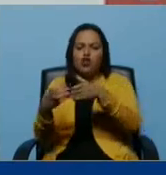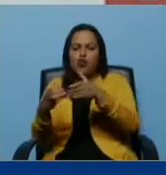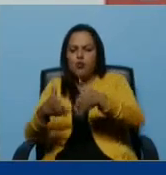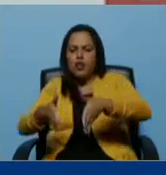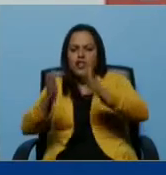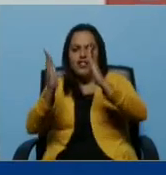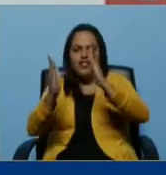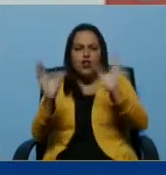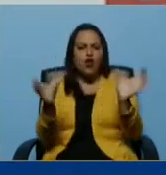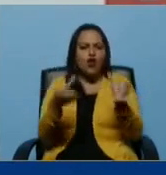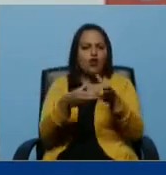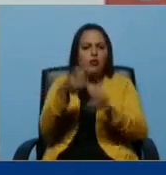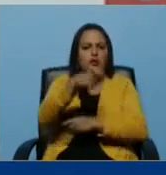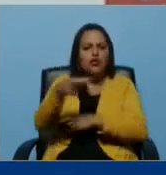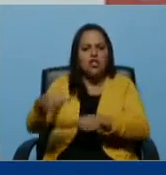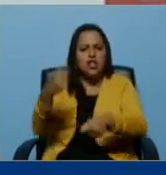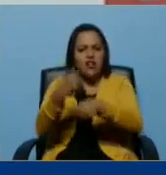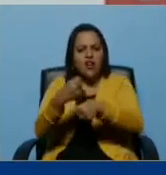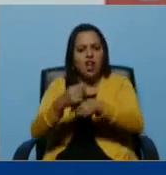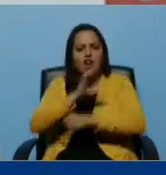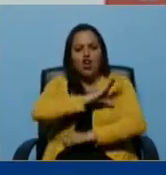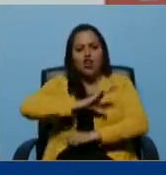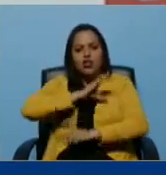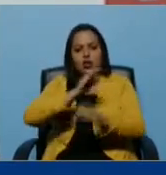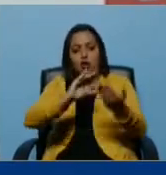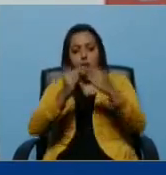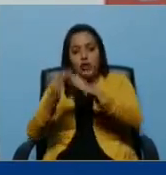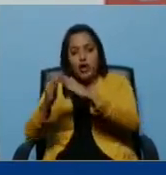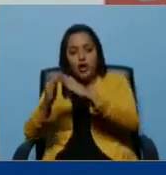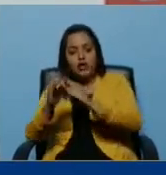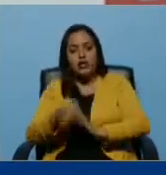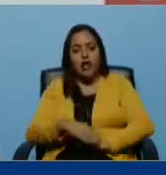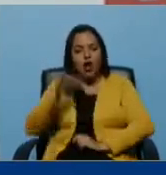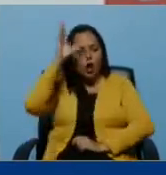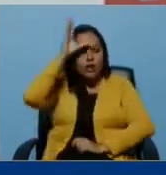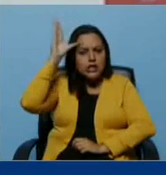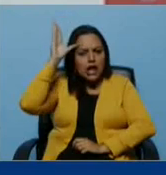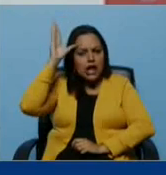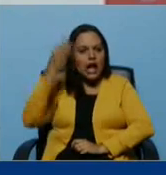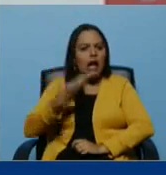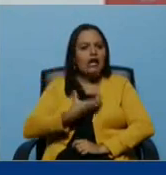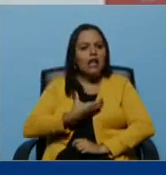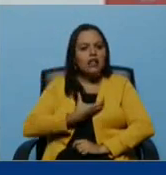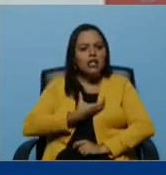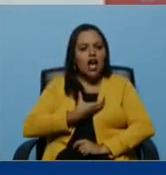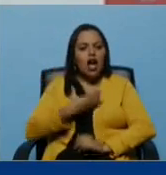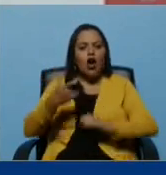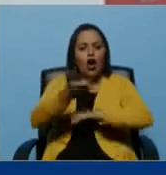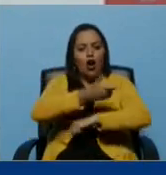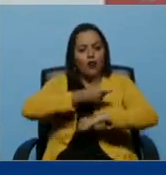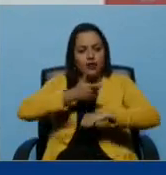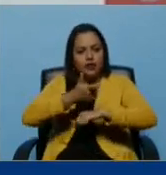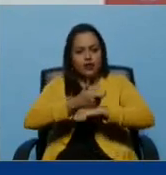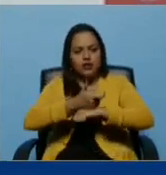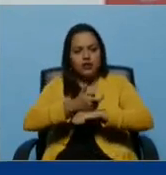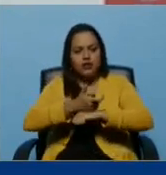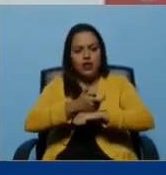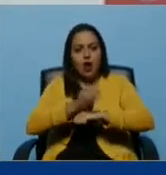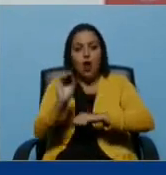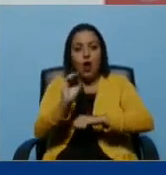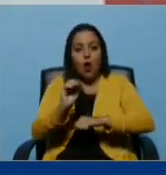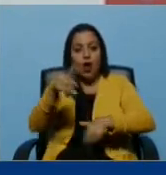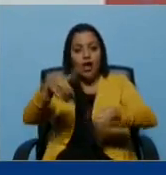un sindicato, un consejo comunal, un concejal, una alcaldía, una gobernación o